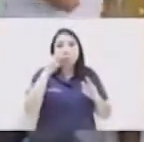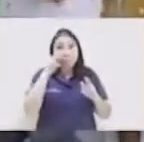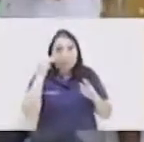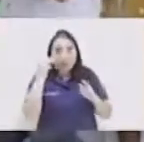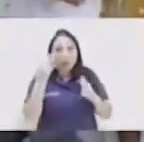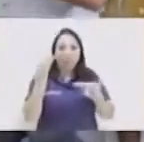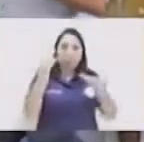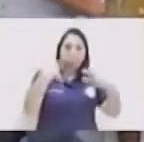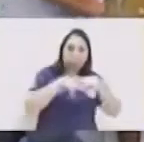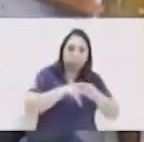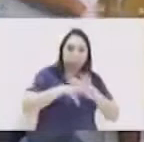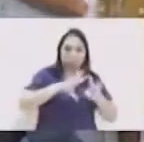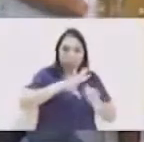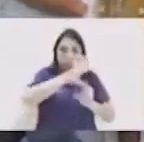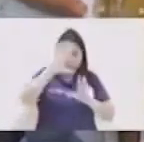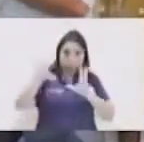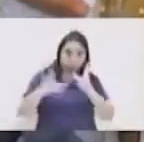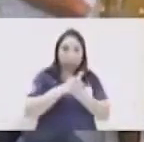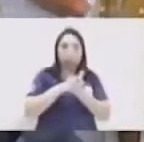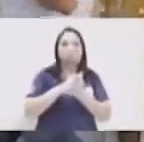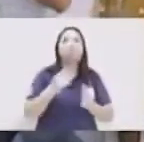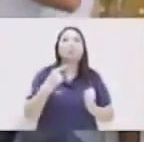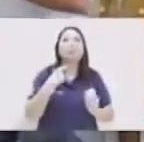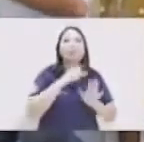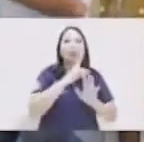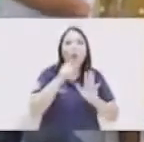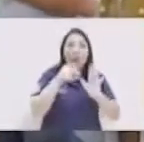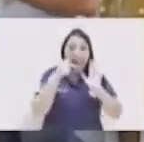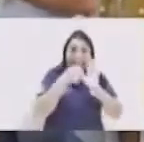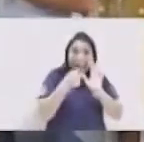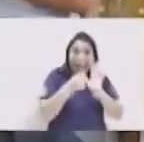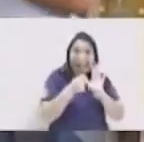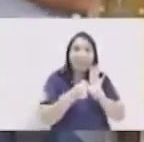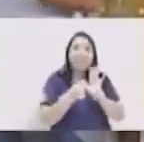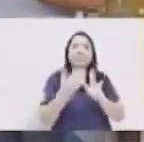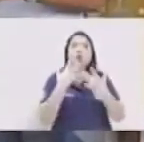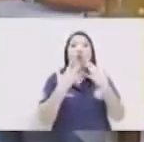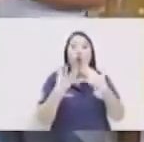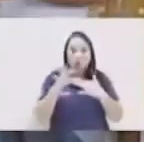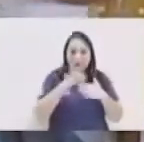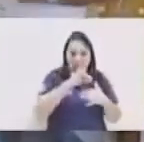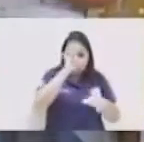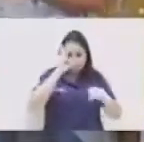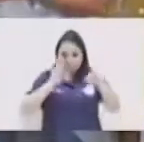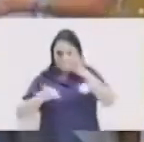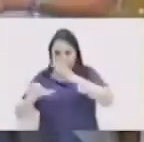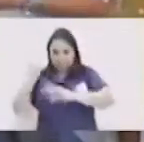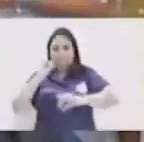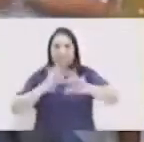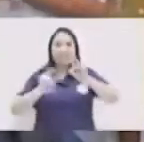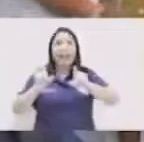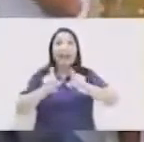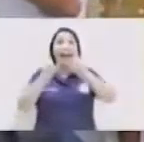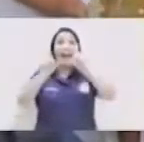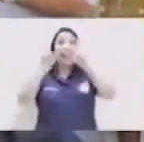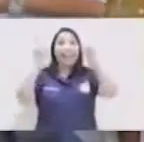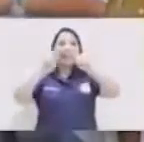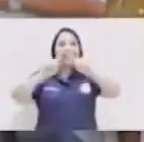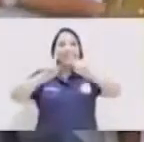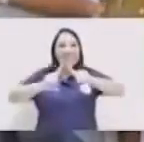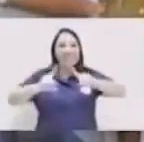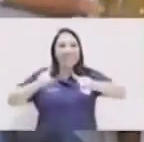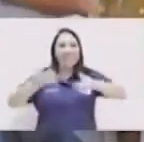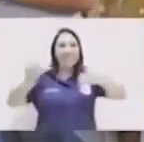violeta. La combinación de esos colores son los que nos dan esa experiencia de poder probar con colores diferentes y poderlos crear nosotros mismos con ese tipo